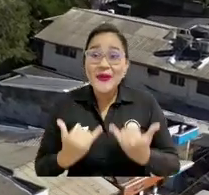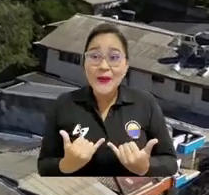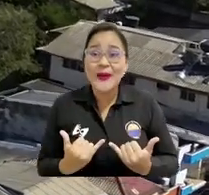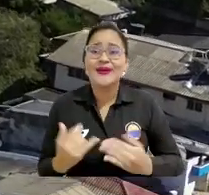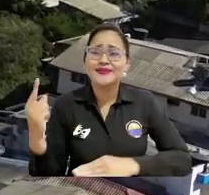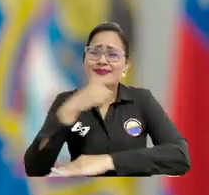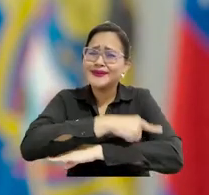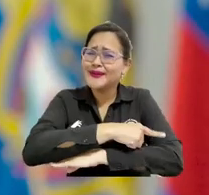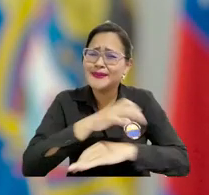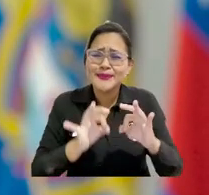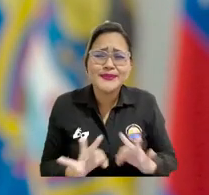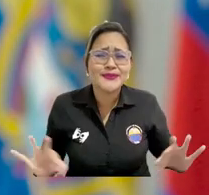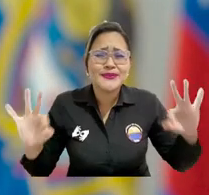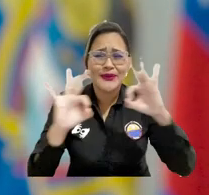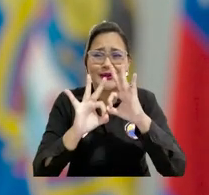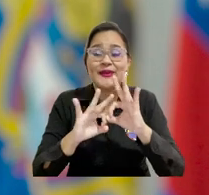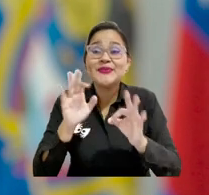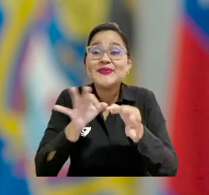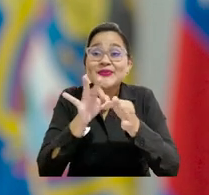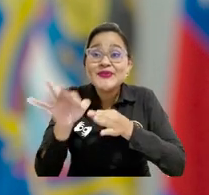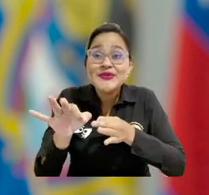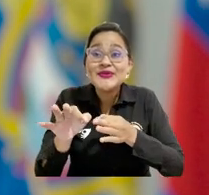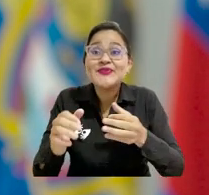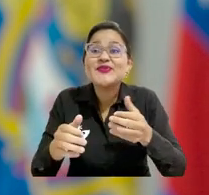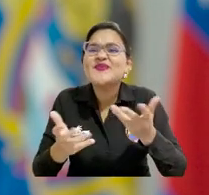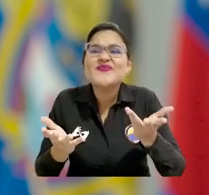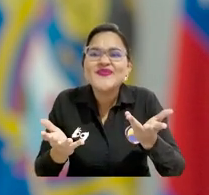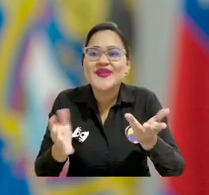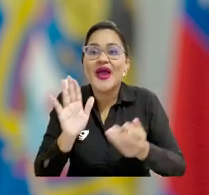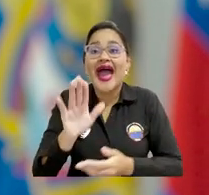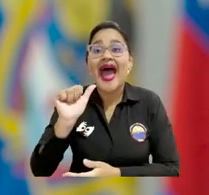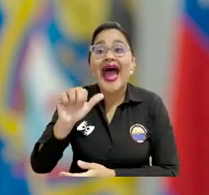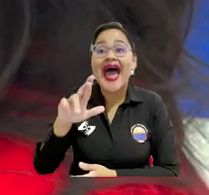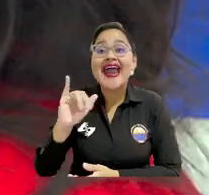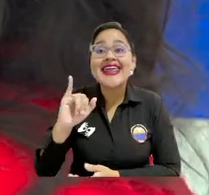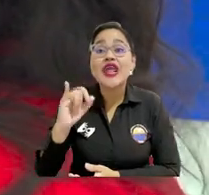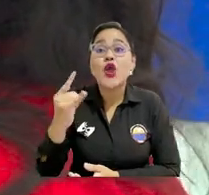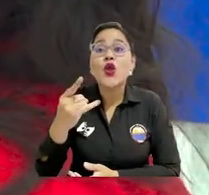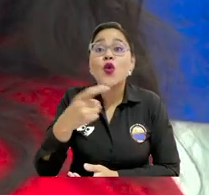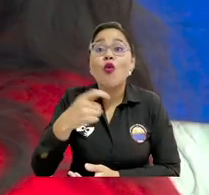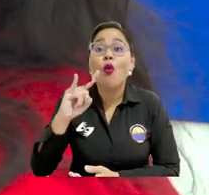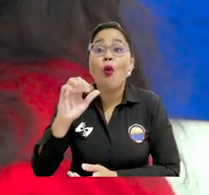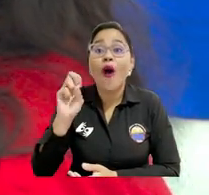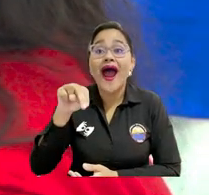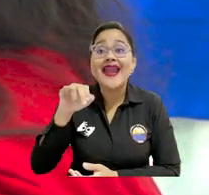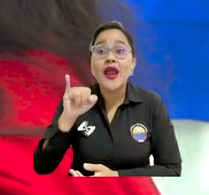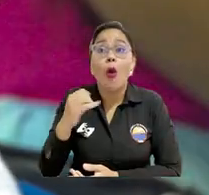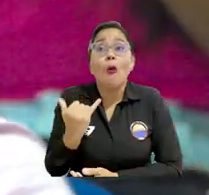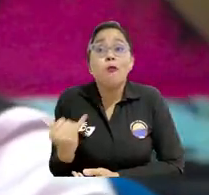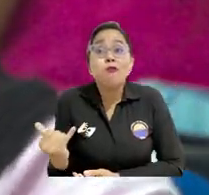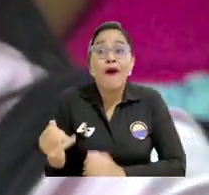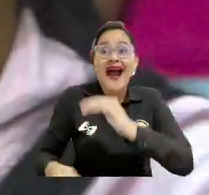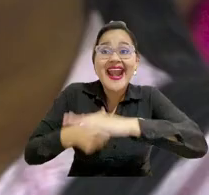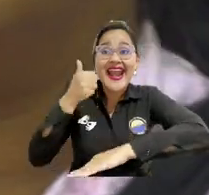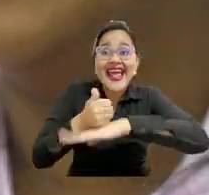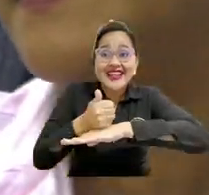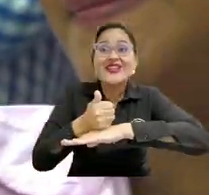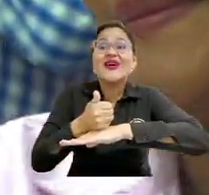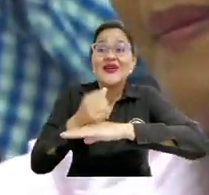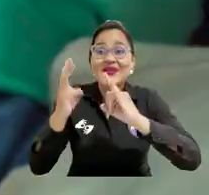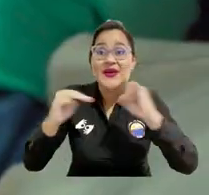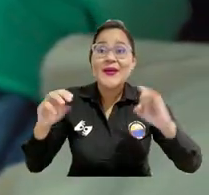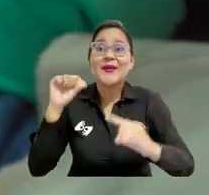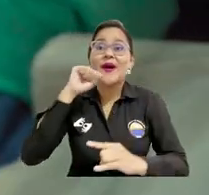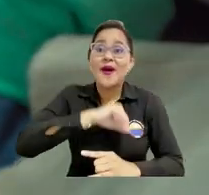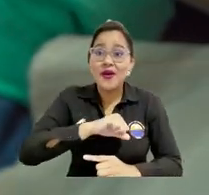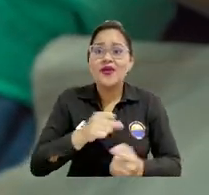hoy es un día muy importante para el municipio de Ariguaní, tener la presencia de nuestro rector Pablo Vera y de toda la oferta